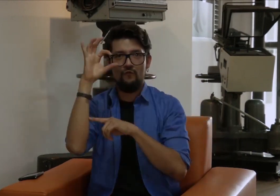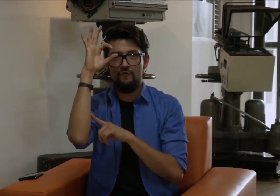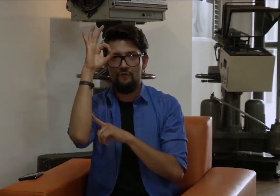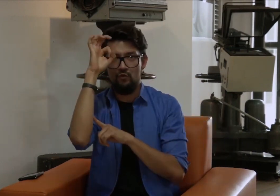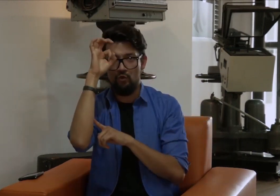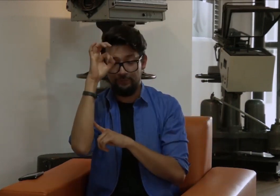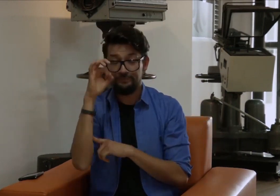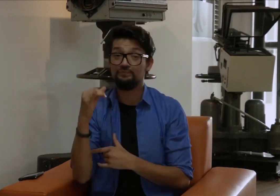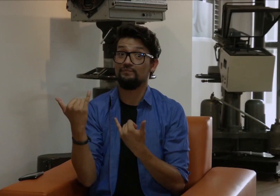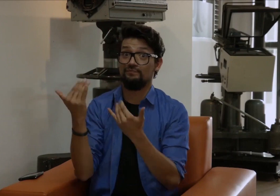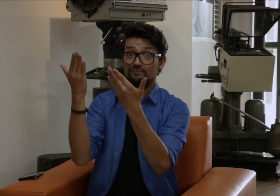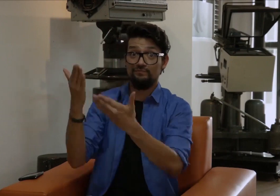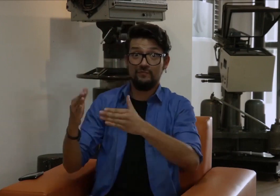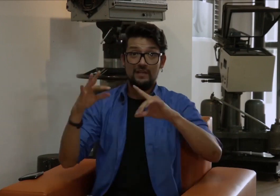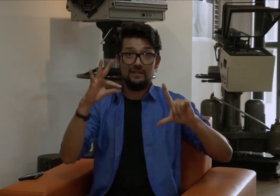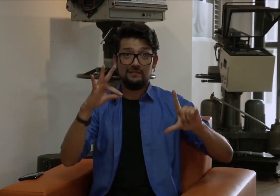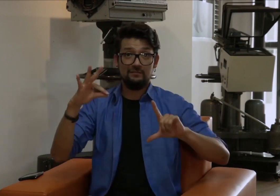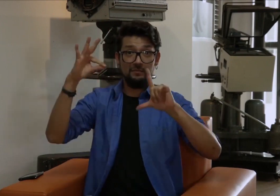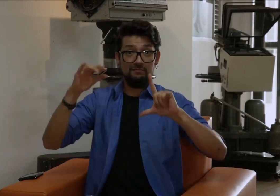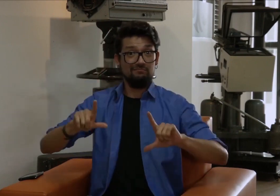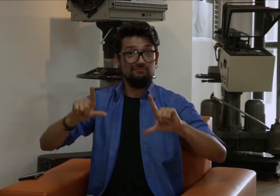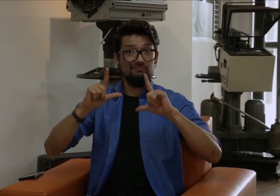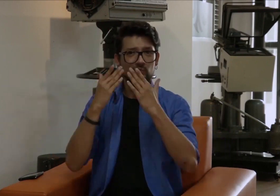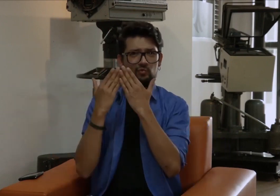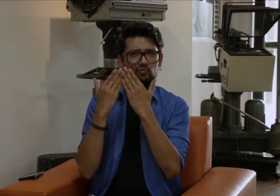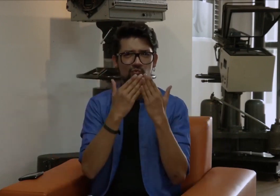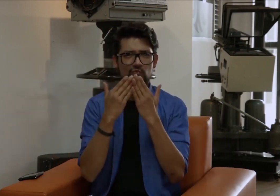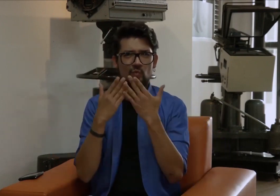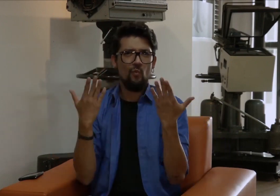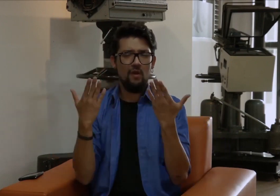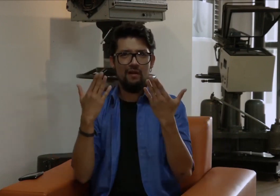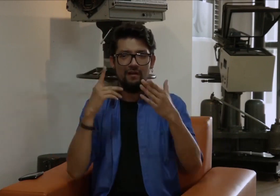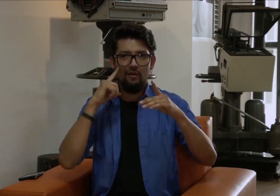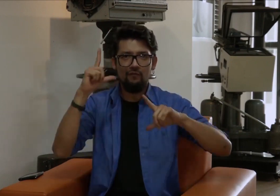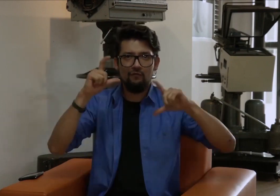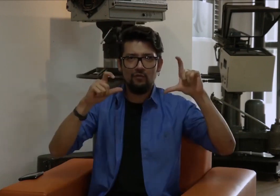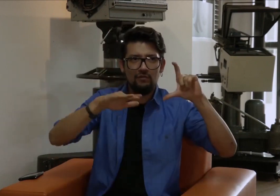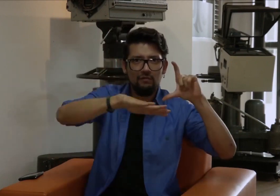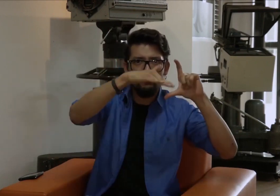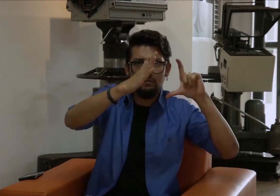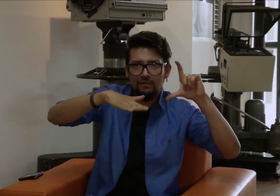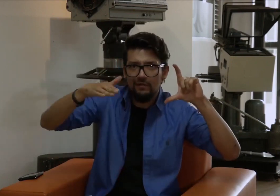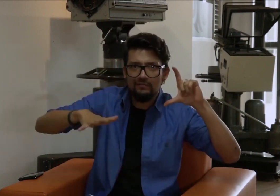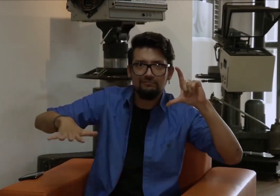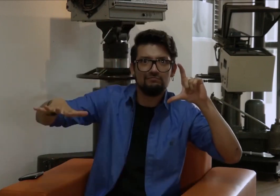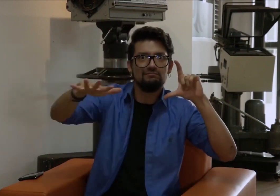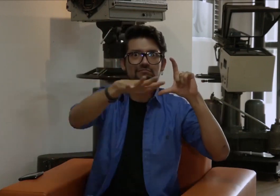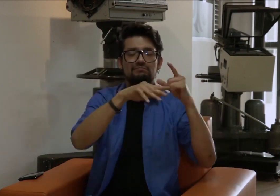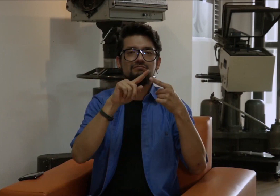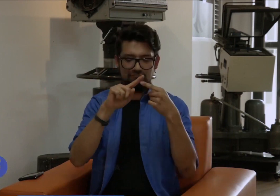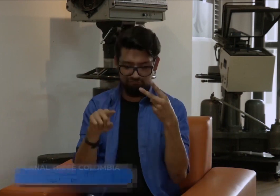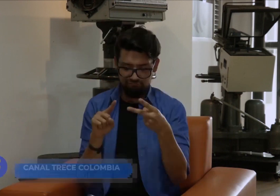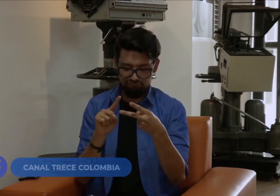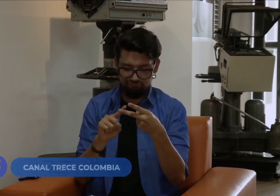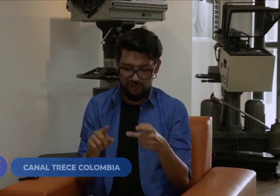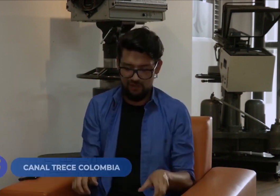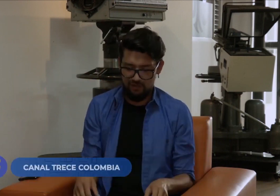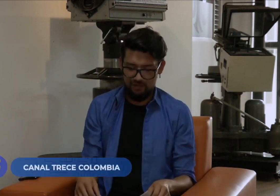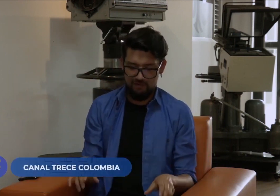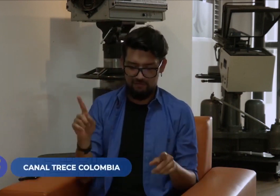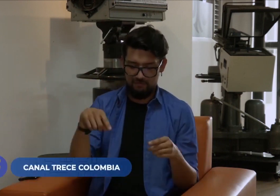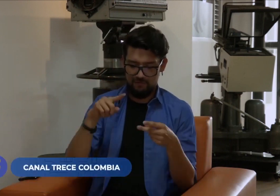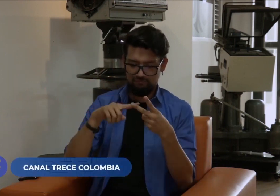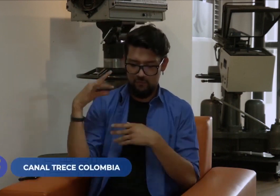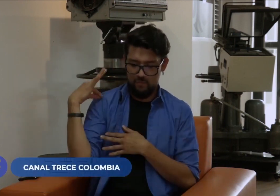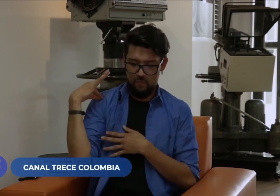y Photoshop. 11. Es especialista en fotografía paisajista, moda, retrato y